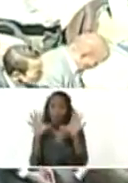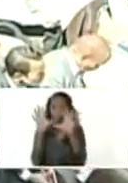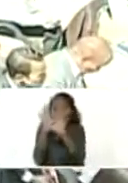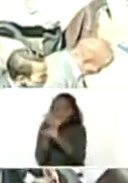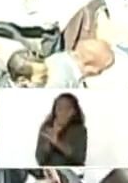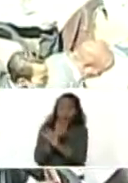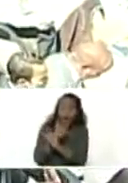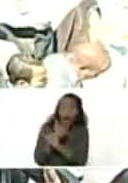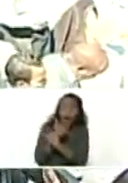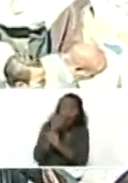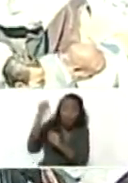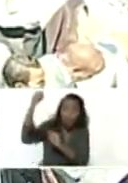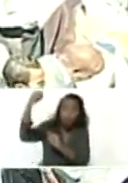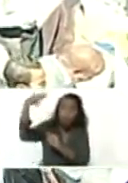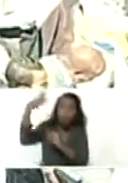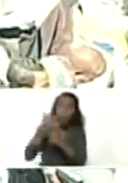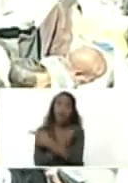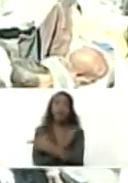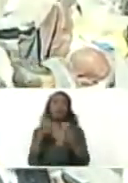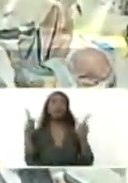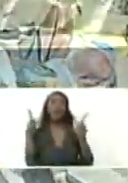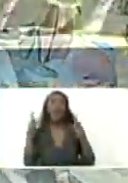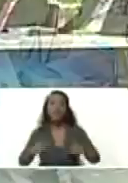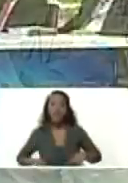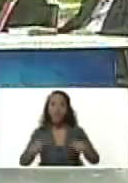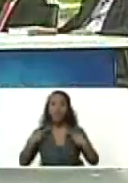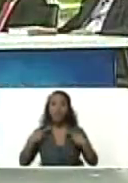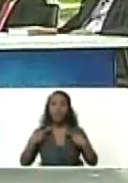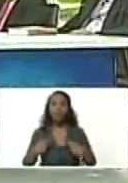luz de la libertad y de la vida.